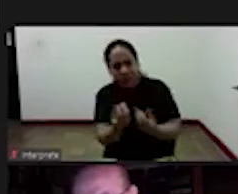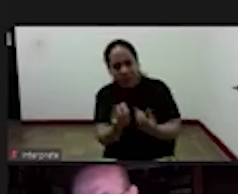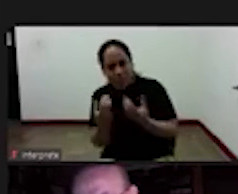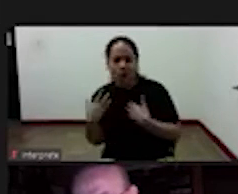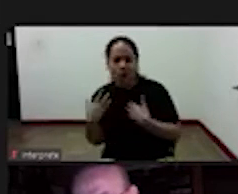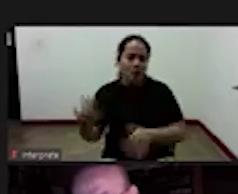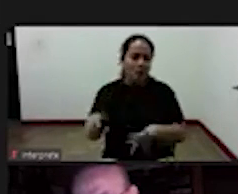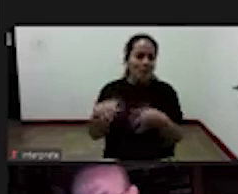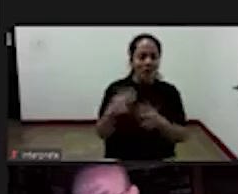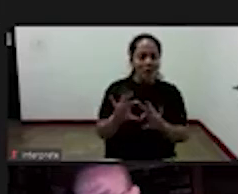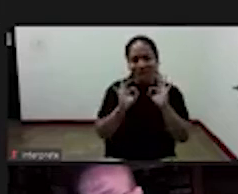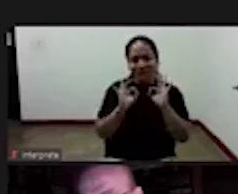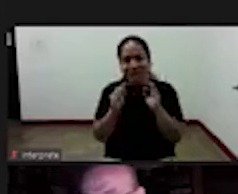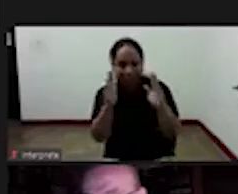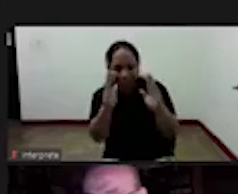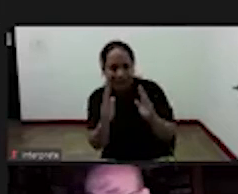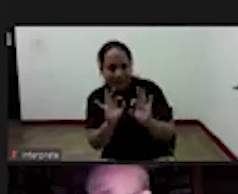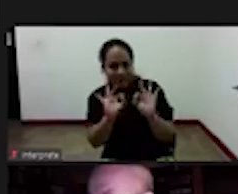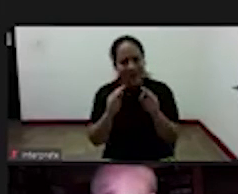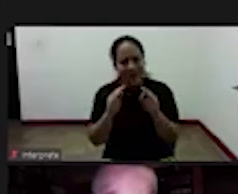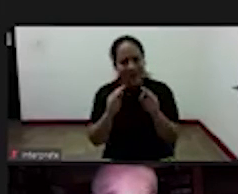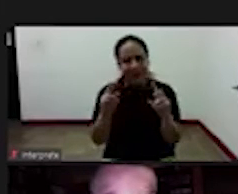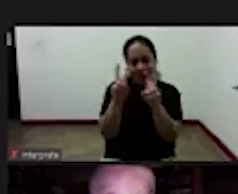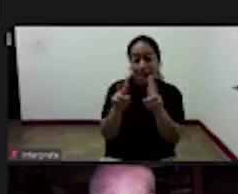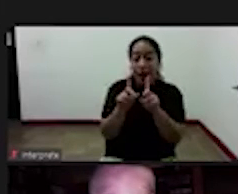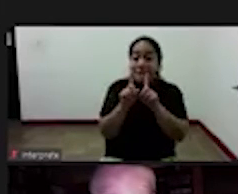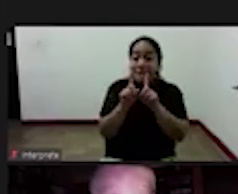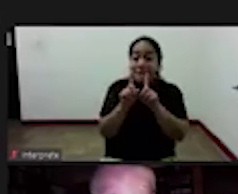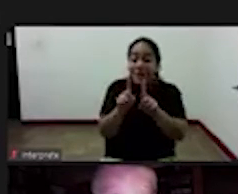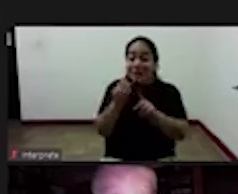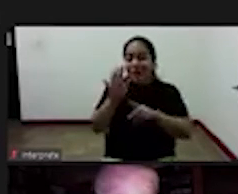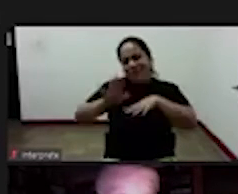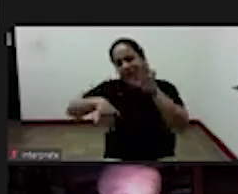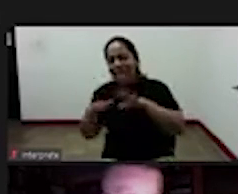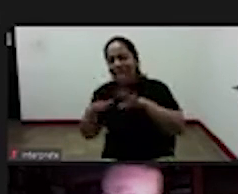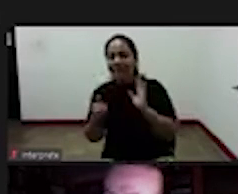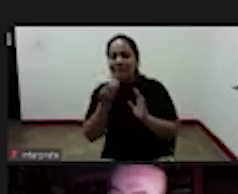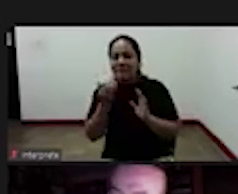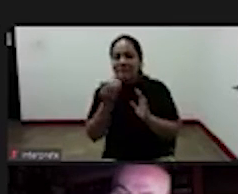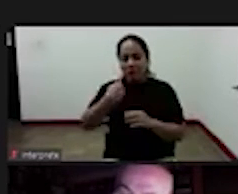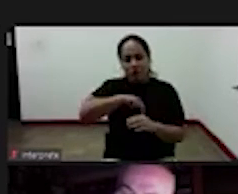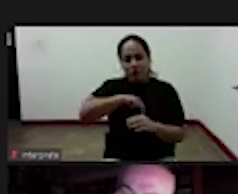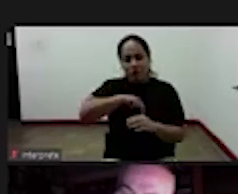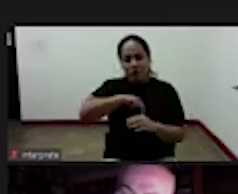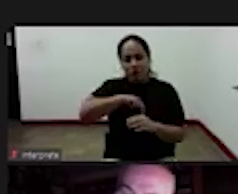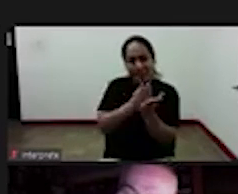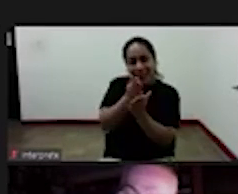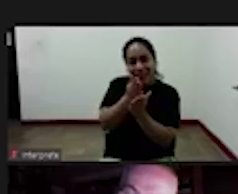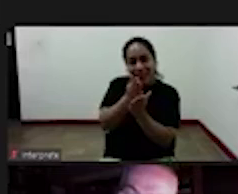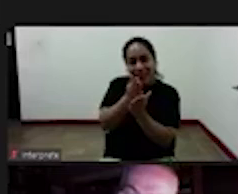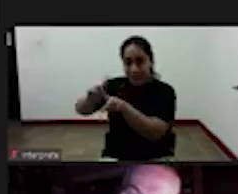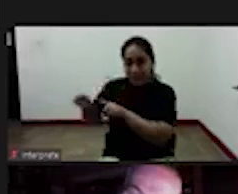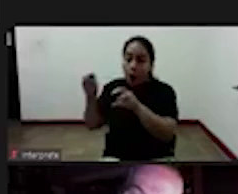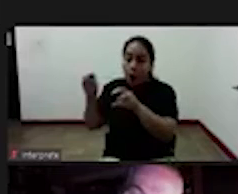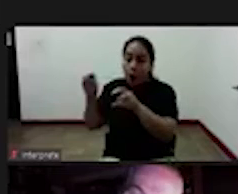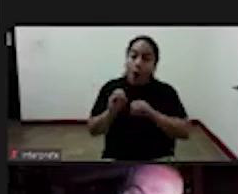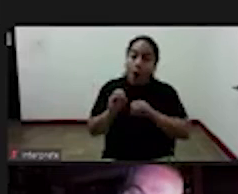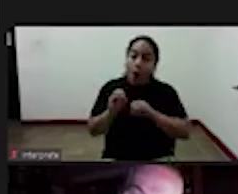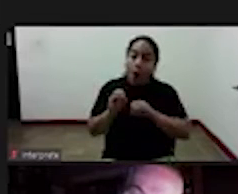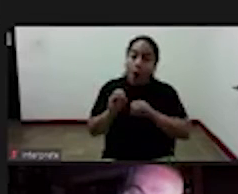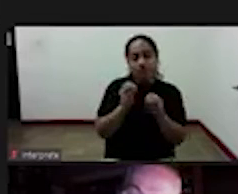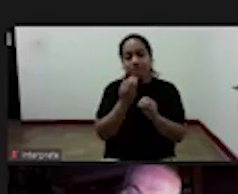atentos al tema. Pero a veces desde nuestras disciplinas o desde nuestras percepciones de lo que debe ser el